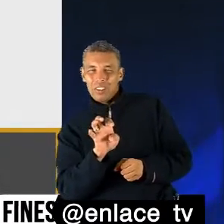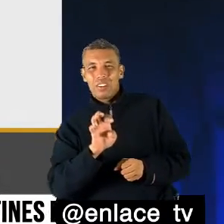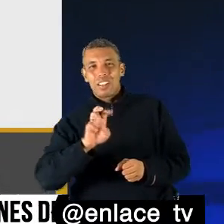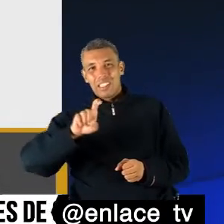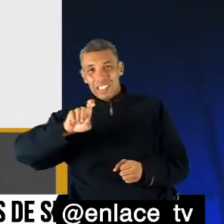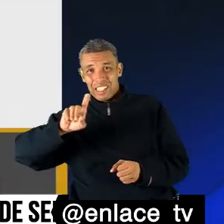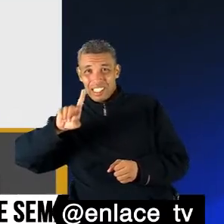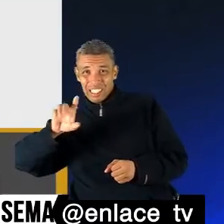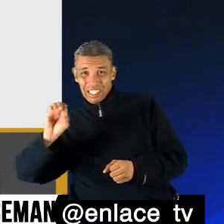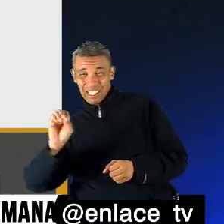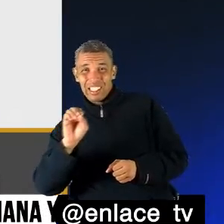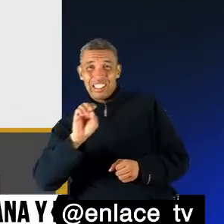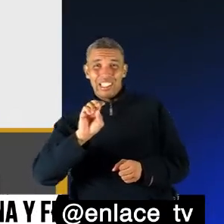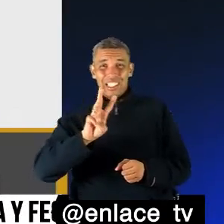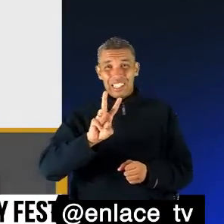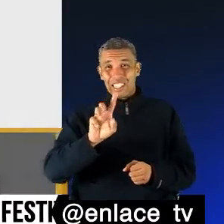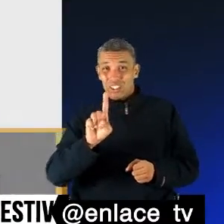319-610-3199 o al